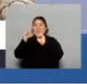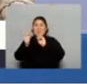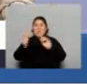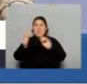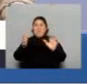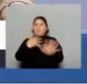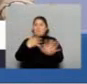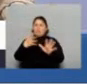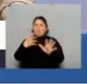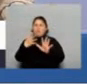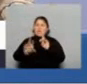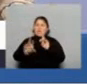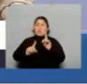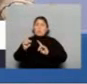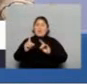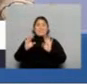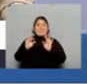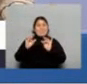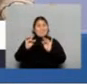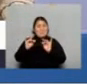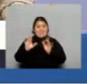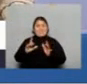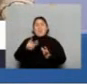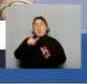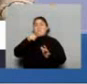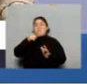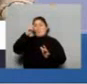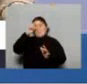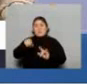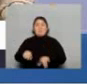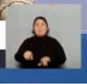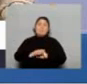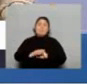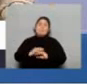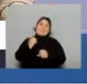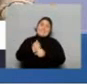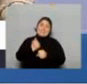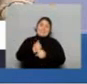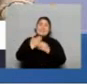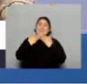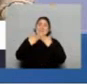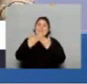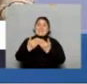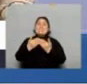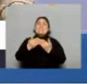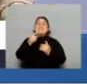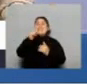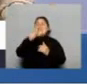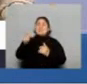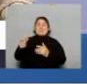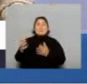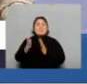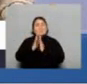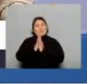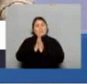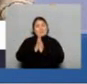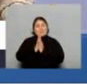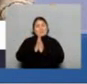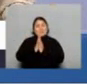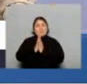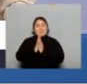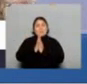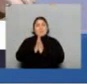nos juega en contra a nosotros los bomberos para estos trabajos y bueno, agradecerle también a los vecinos que se suman con